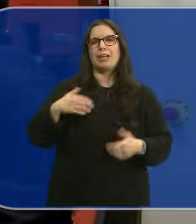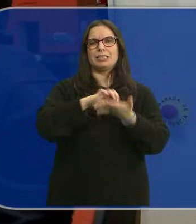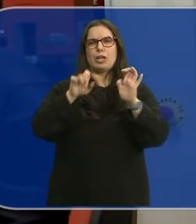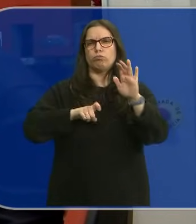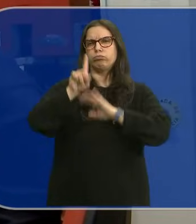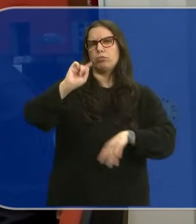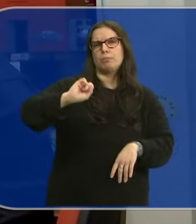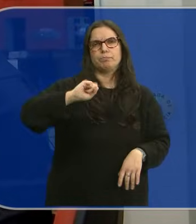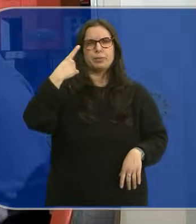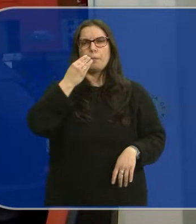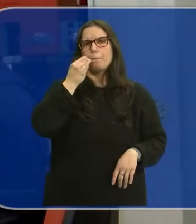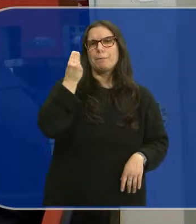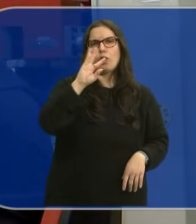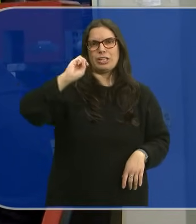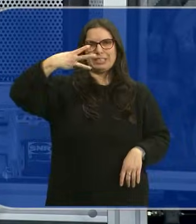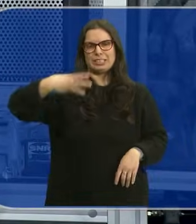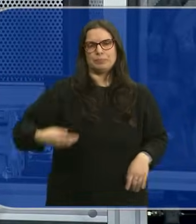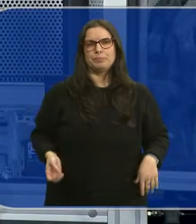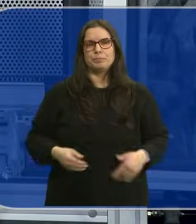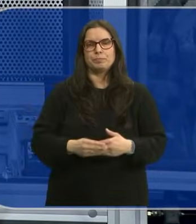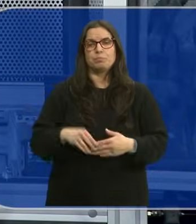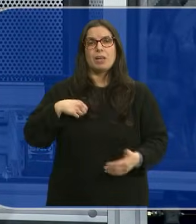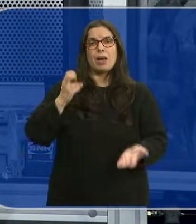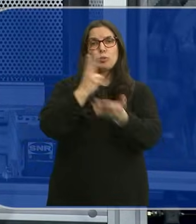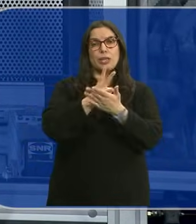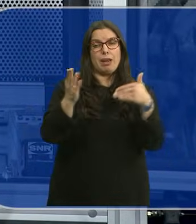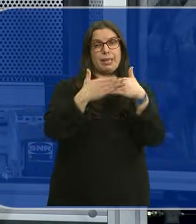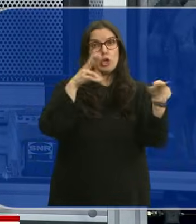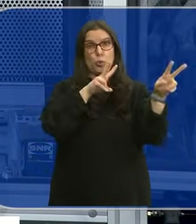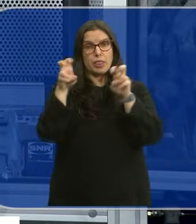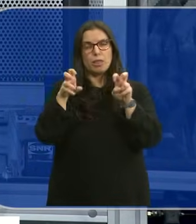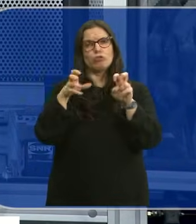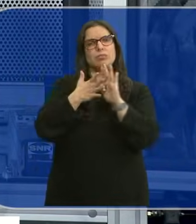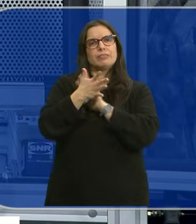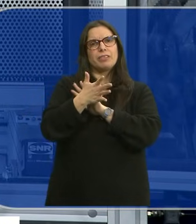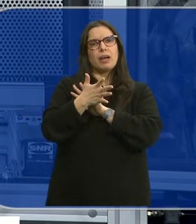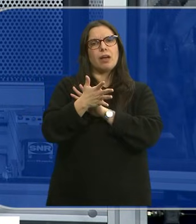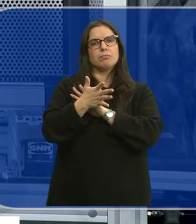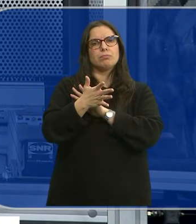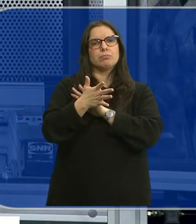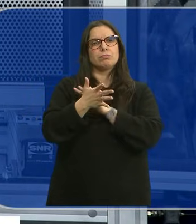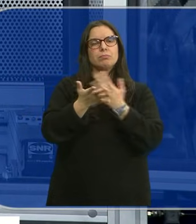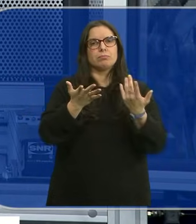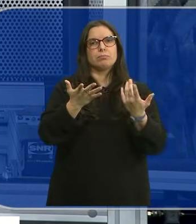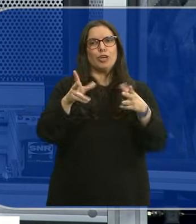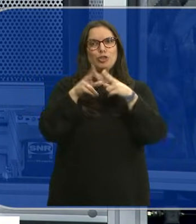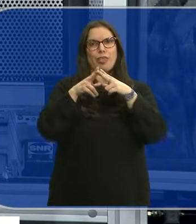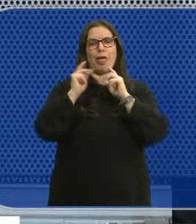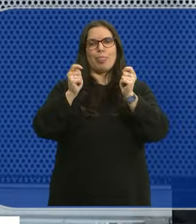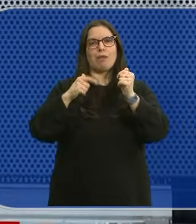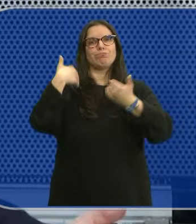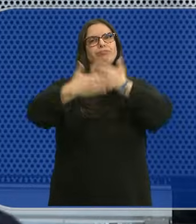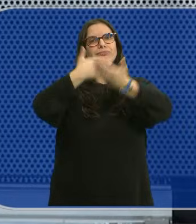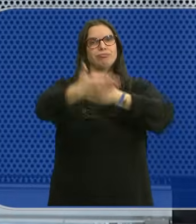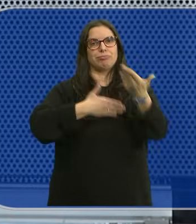nuestra comunidad entre las 3 mejores. La apuesta por la innovación hace que las sociedades avancen.